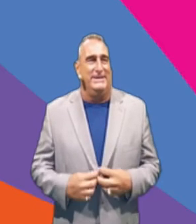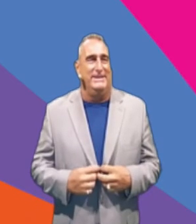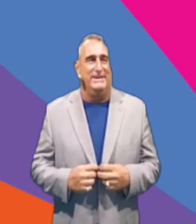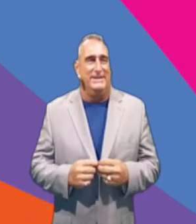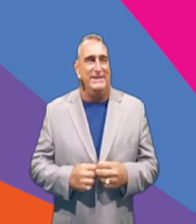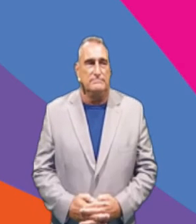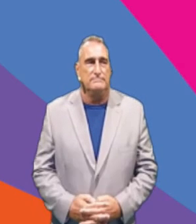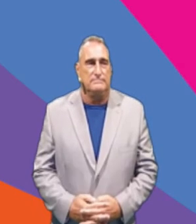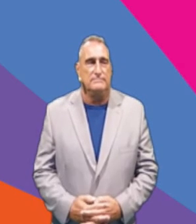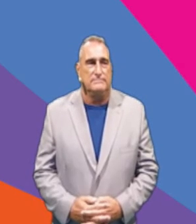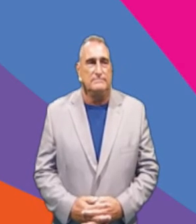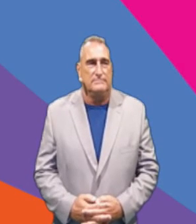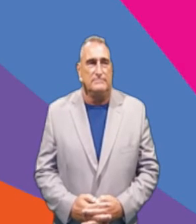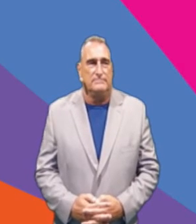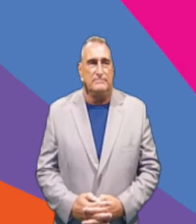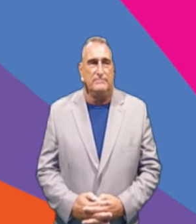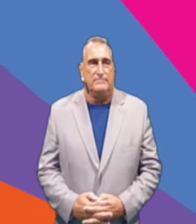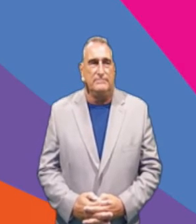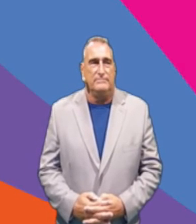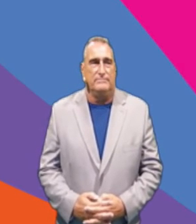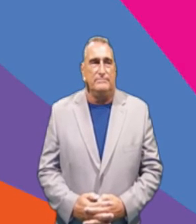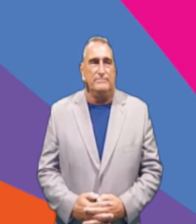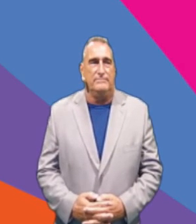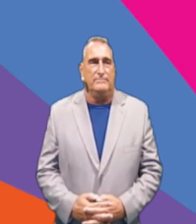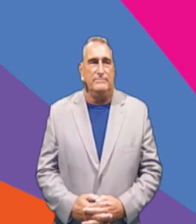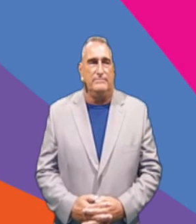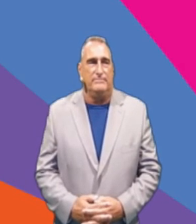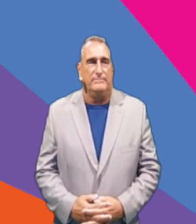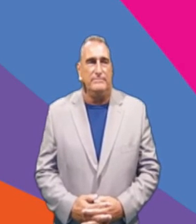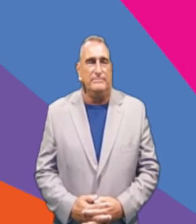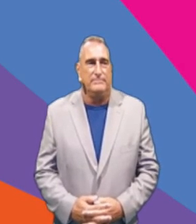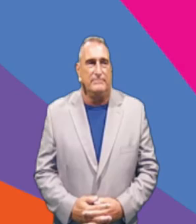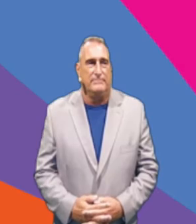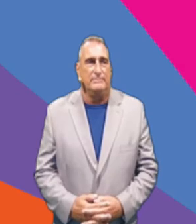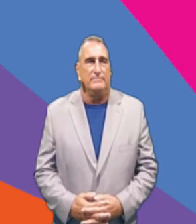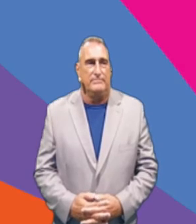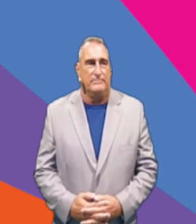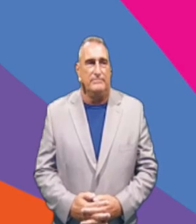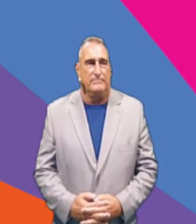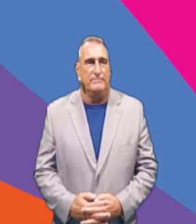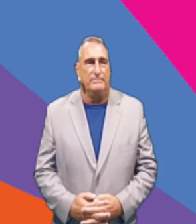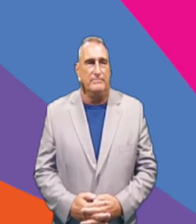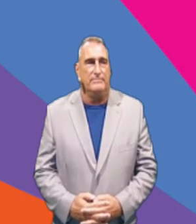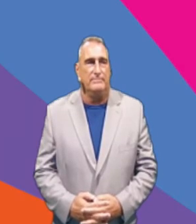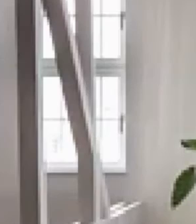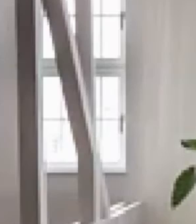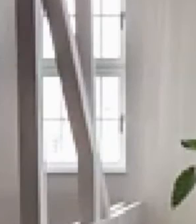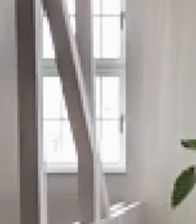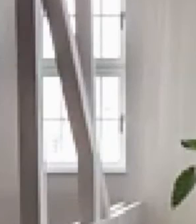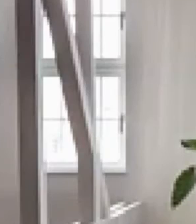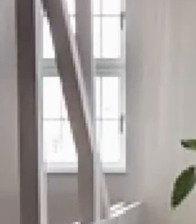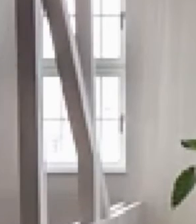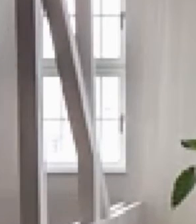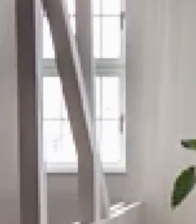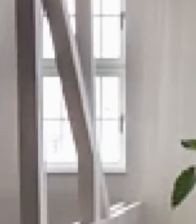para poder exportar. Que me expliquen cómo Paraguay tiene 60% más de